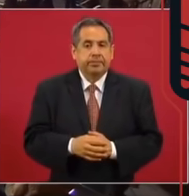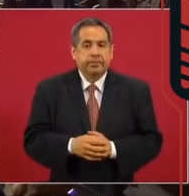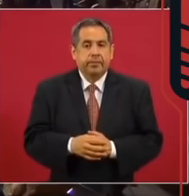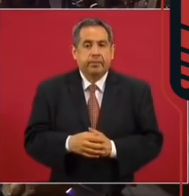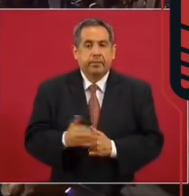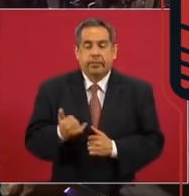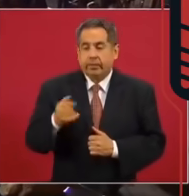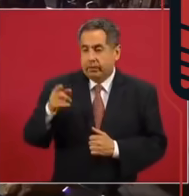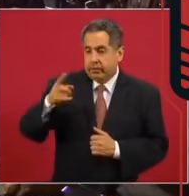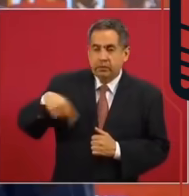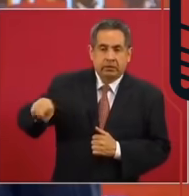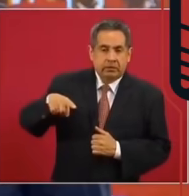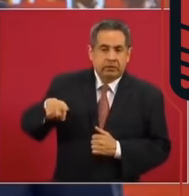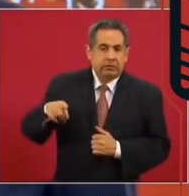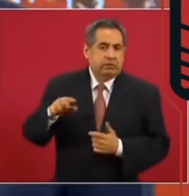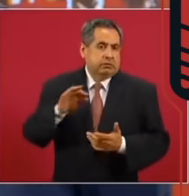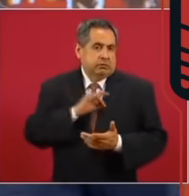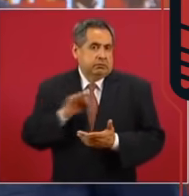ellos pueden